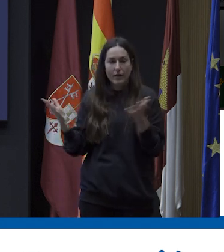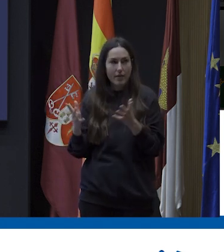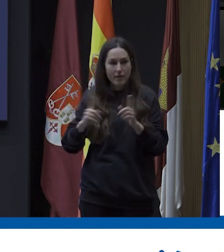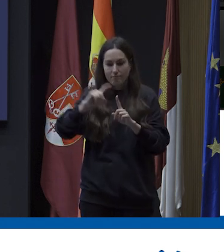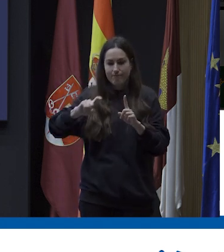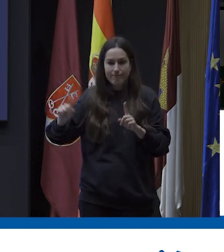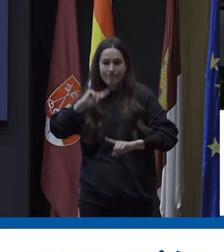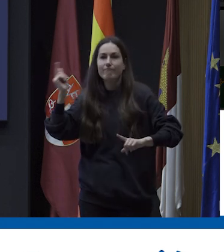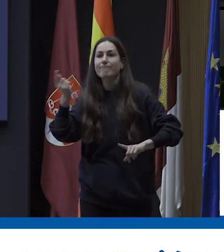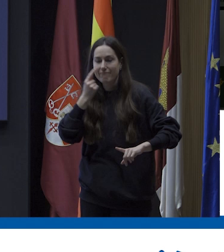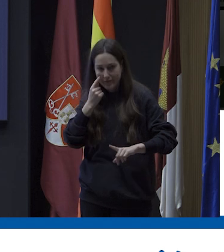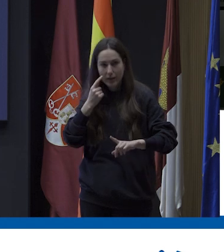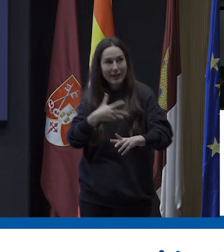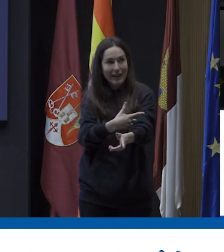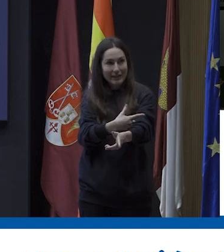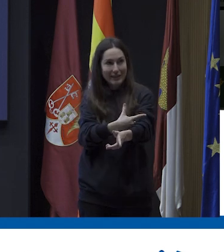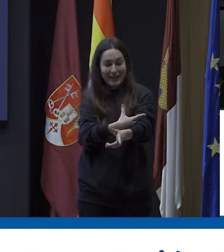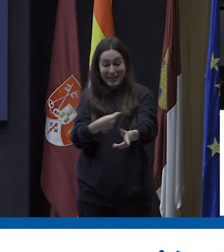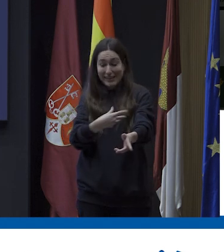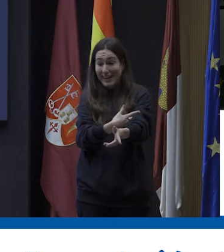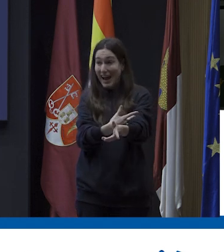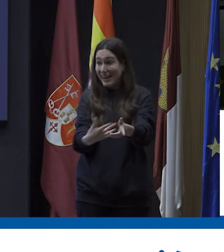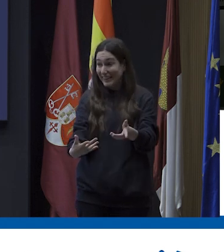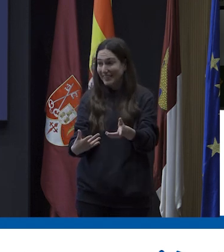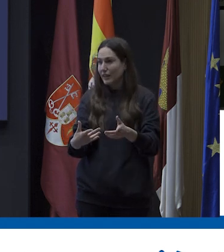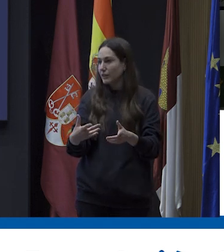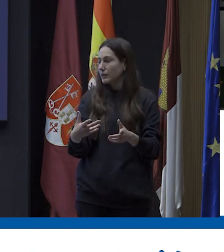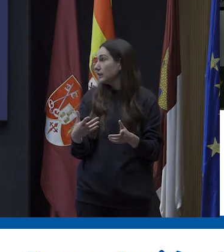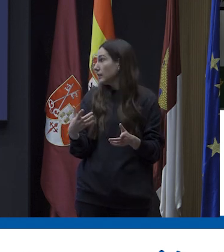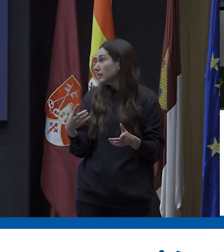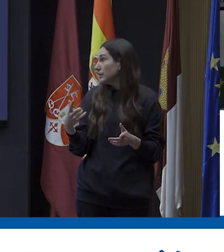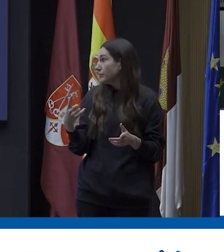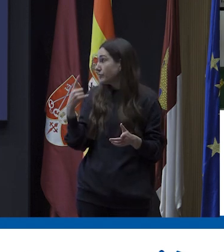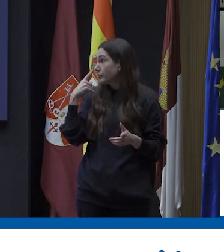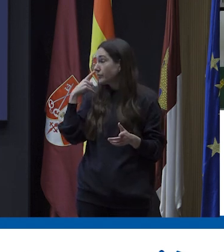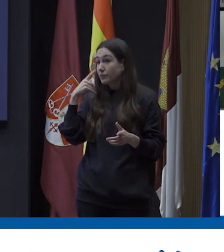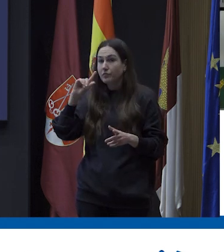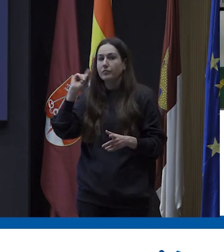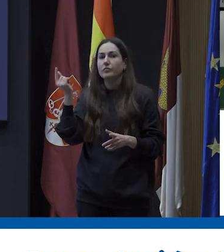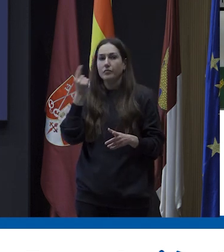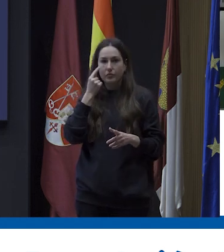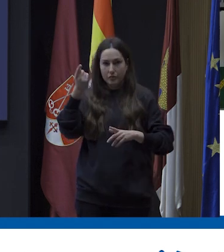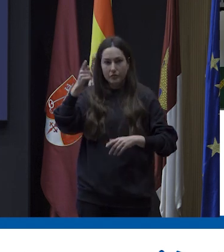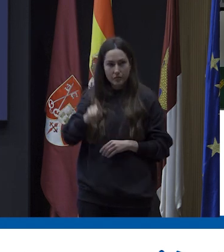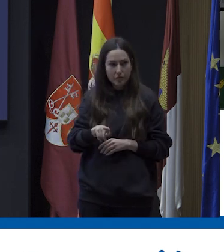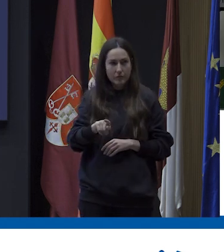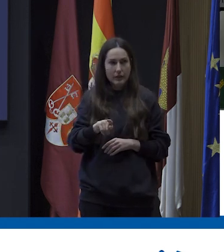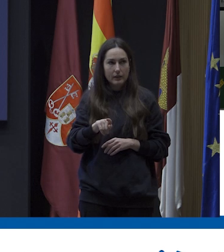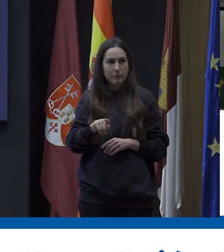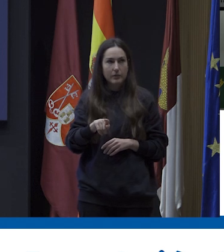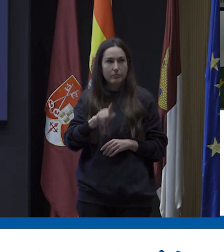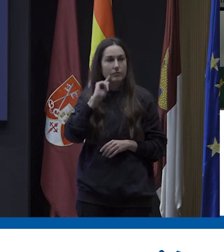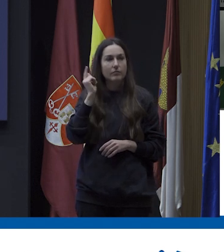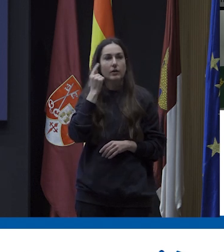y tenemos también analíticas muy sensibles, de eso hoy no hemos hablado, que permiten hacer también un diagnóstico